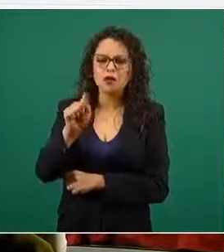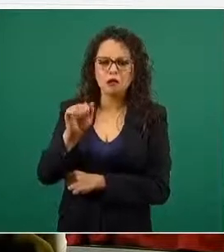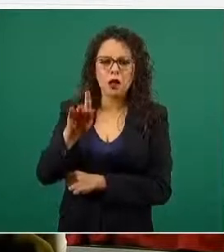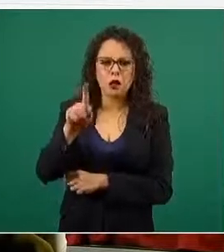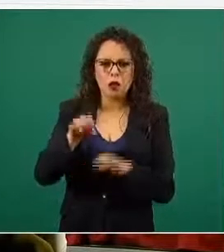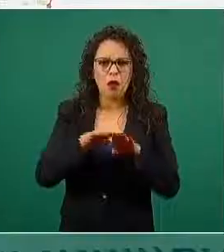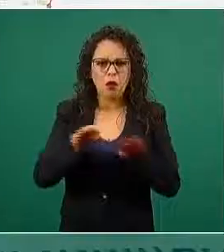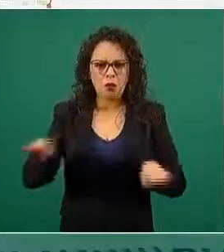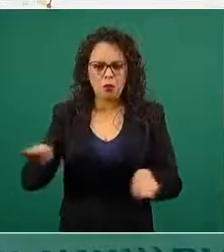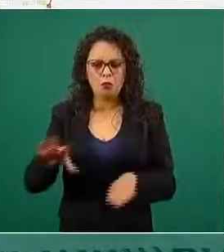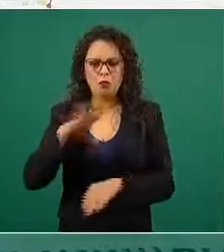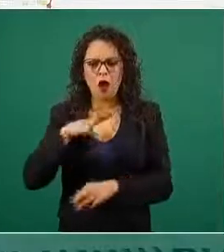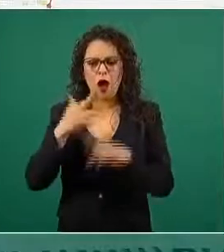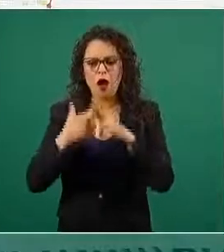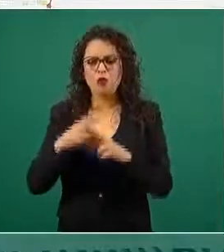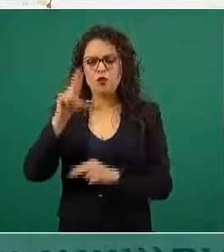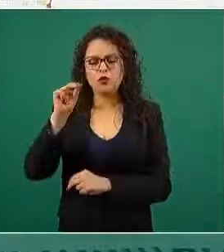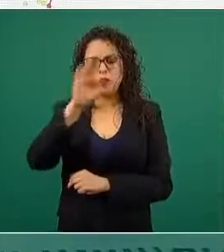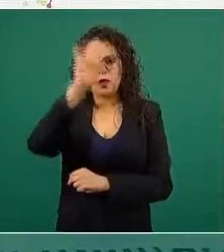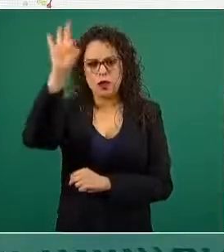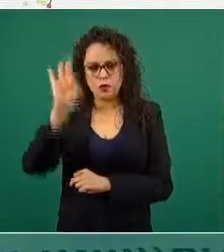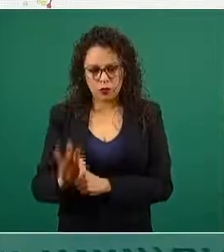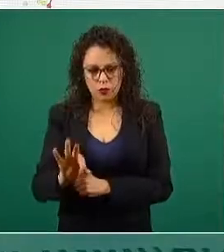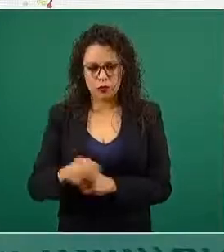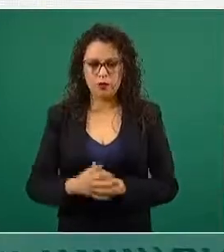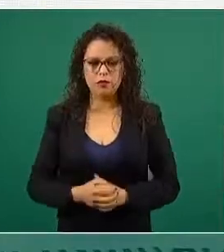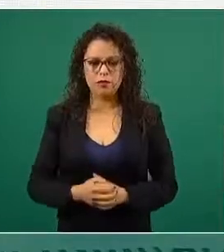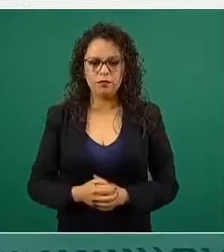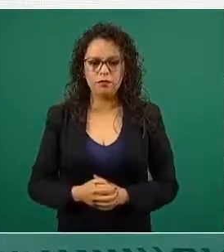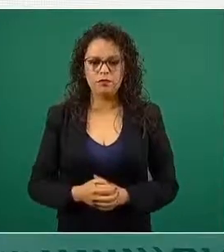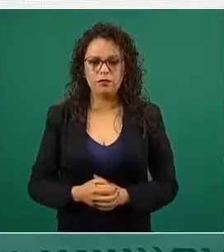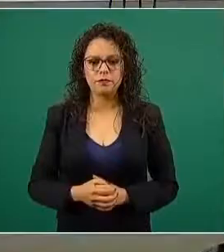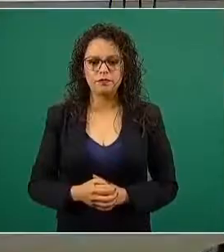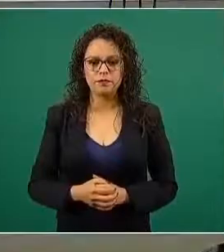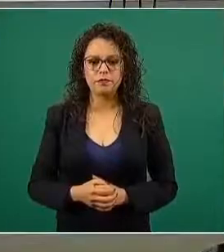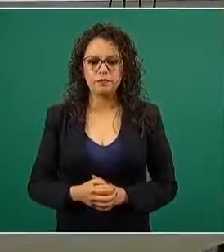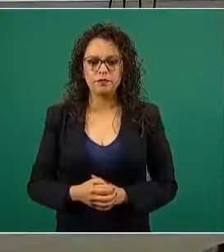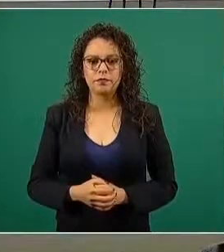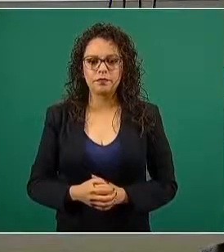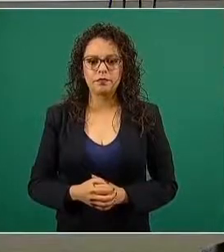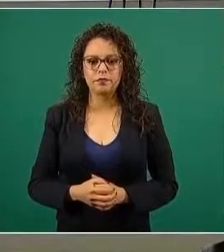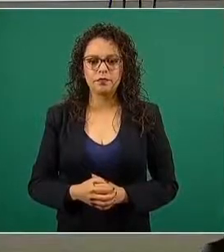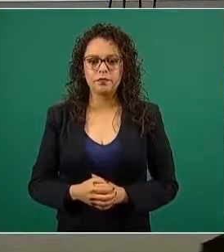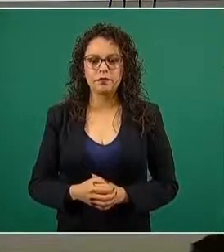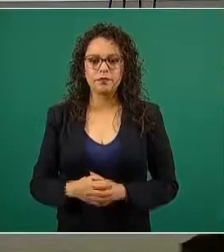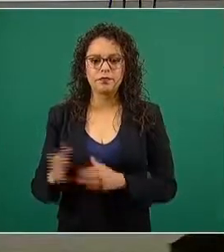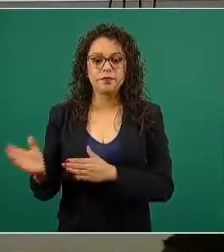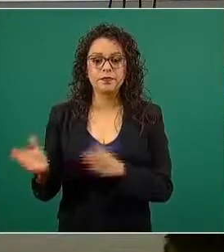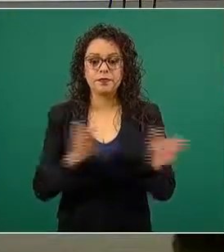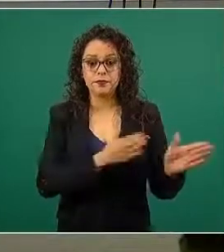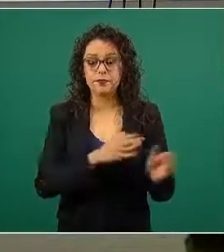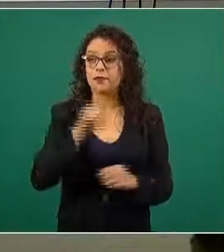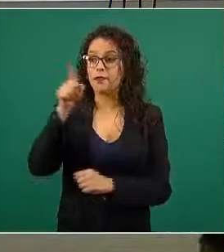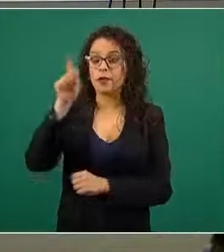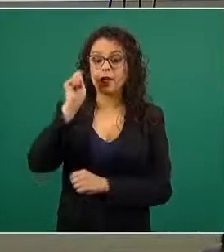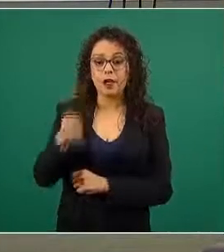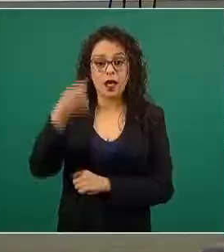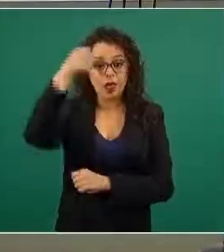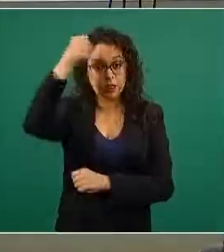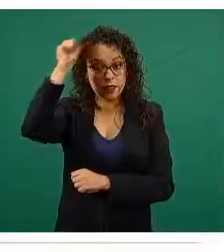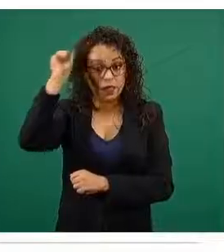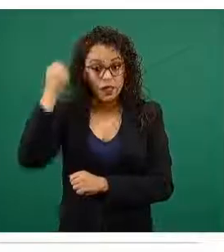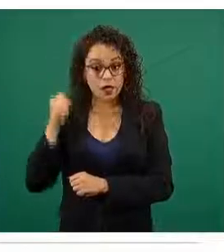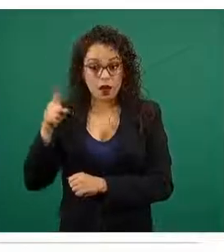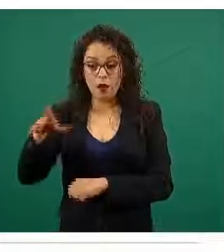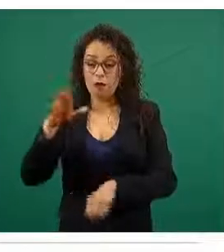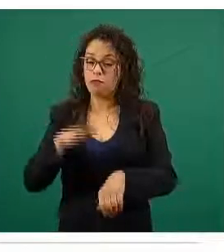el 80% de disponibilidad hospitalaria, 78%. La siguiente. En Sinaloa es el estado que ha tenido el trayecto